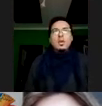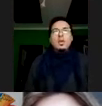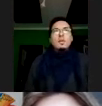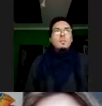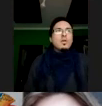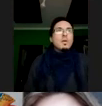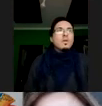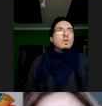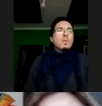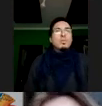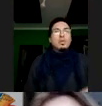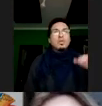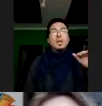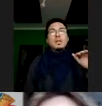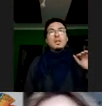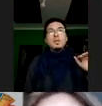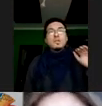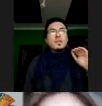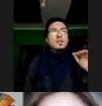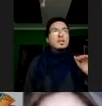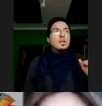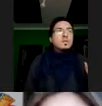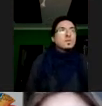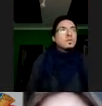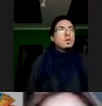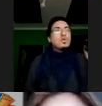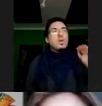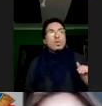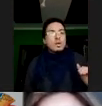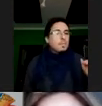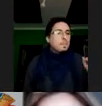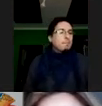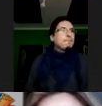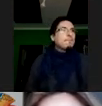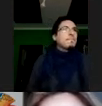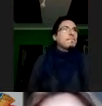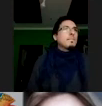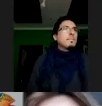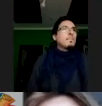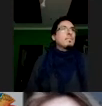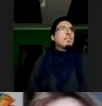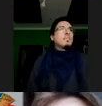corte al medio para poder conocer el interior. ¿Se entiende, chiquillos? ¿Alguna duda?